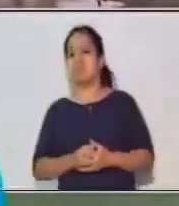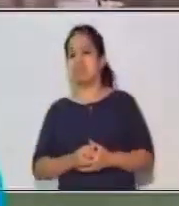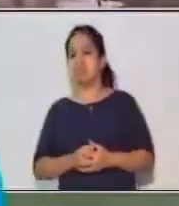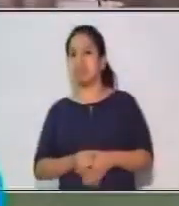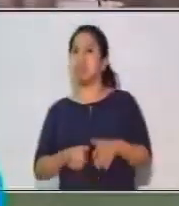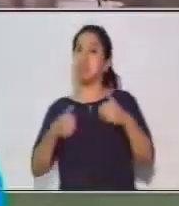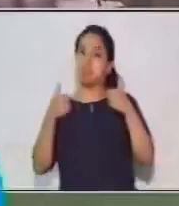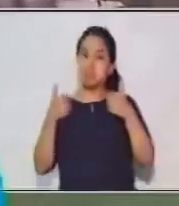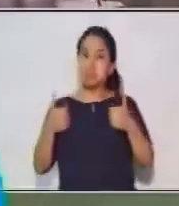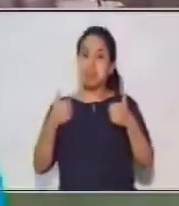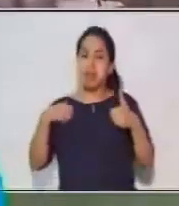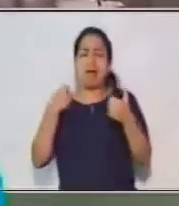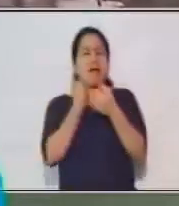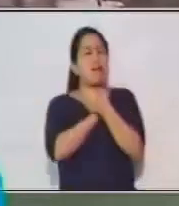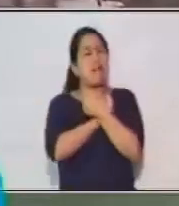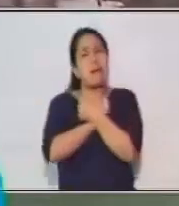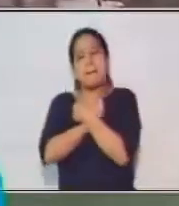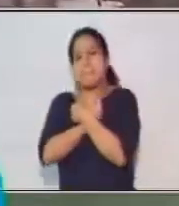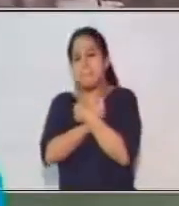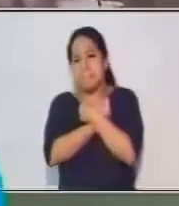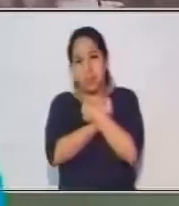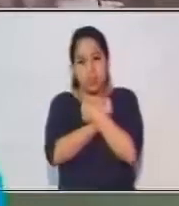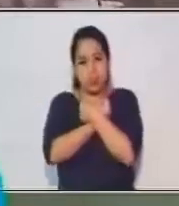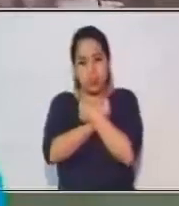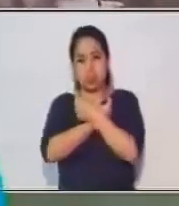Muy bien, el amor.